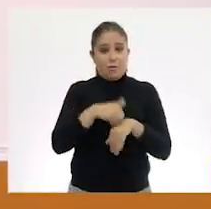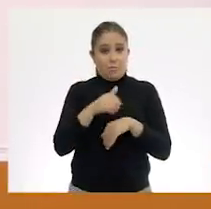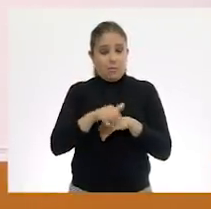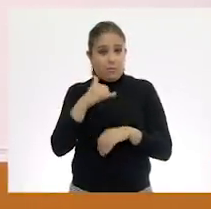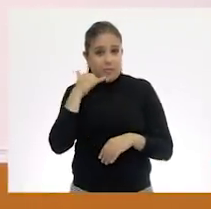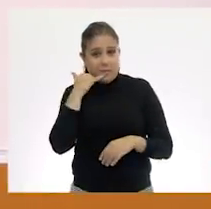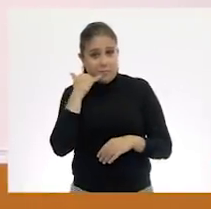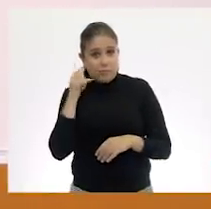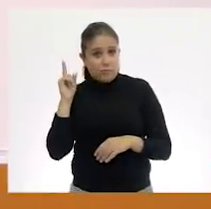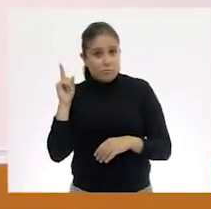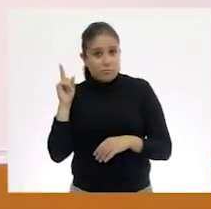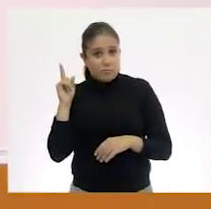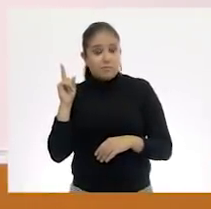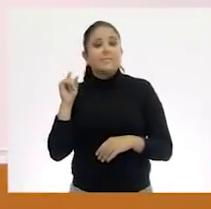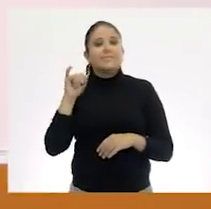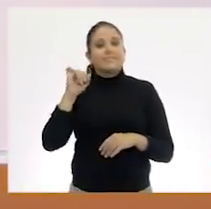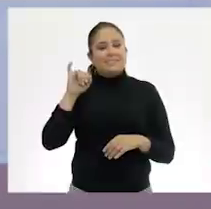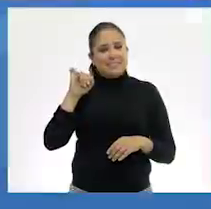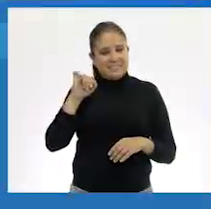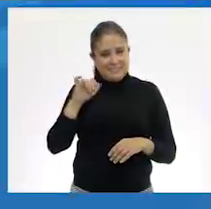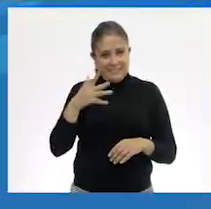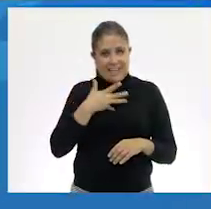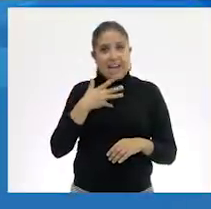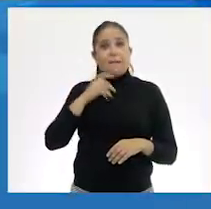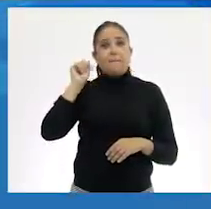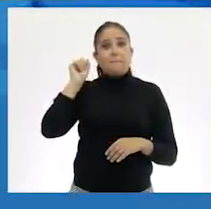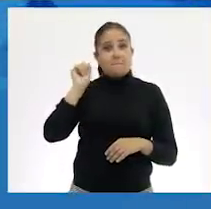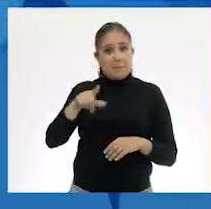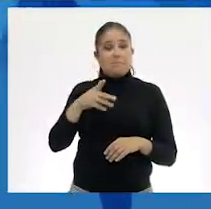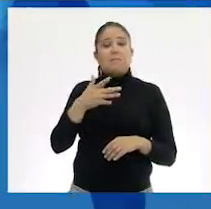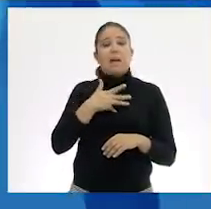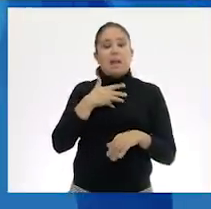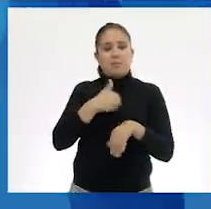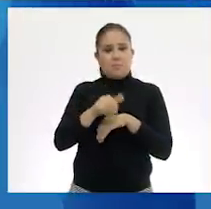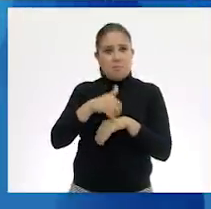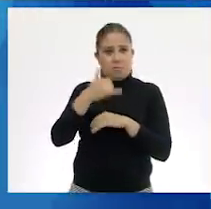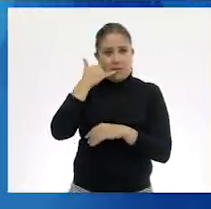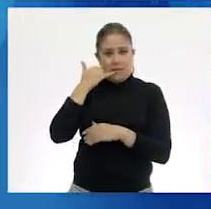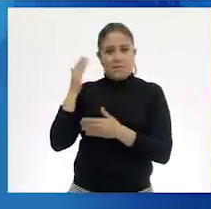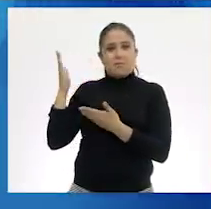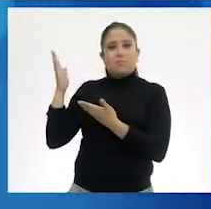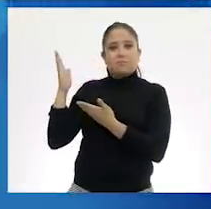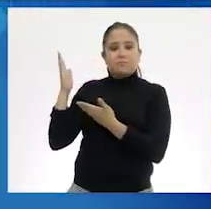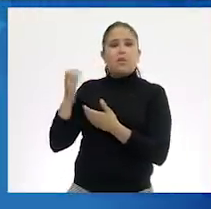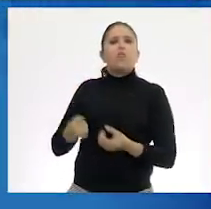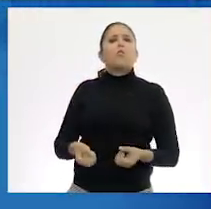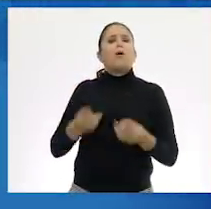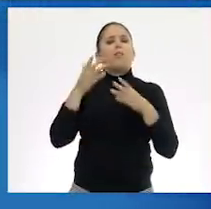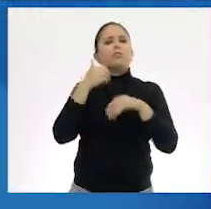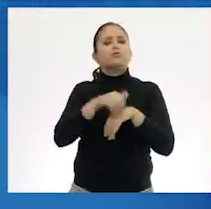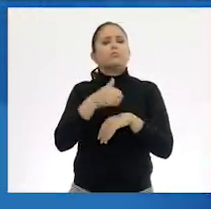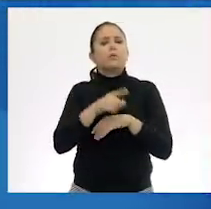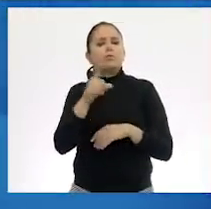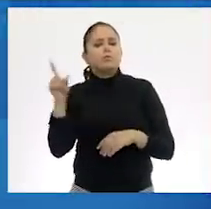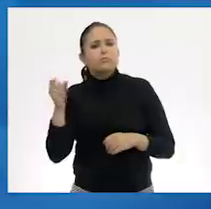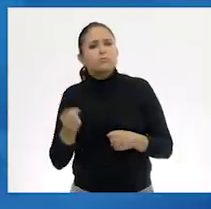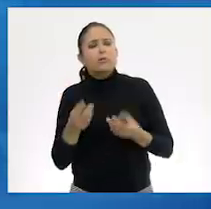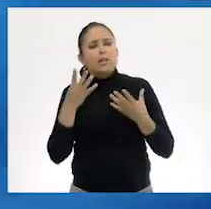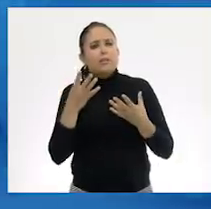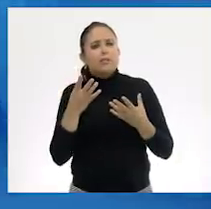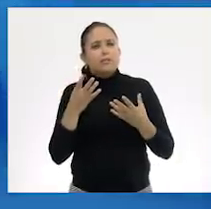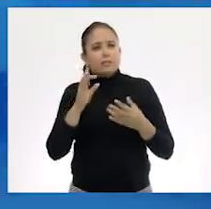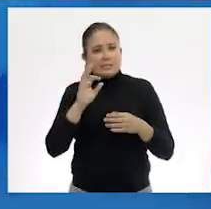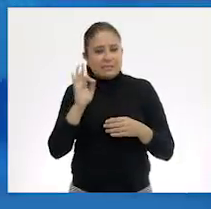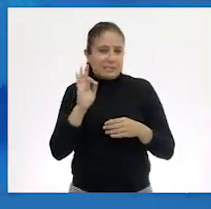telefónico? Sí. ¿Número telefónico también cuenta? También tiene número telefónico, ¿verdad? ¿Y de cuántos dígitos nuevamente? A lo mejor